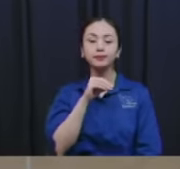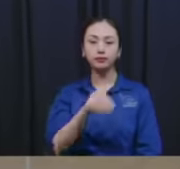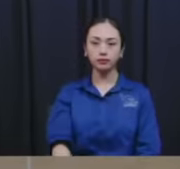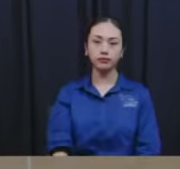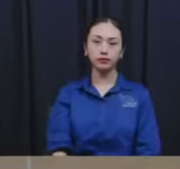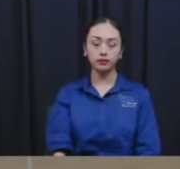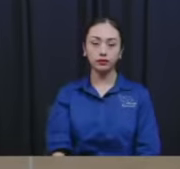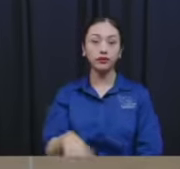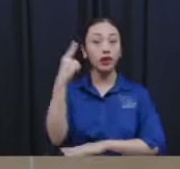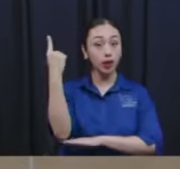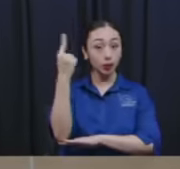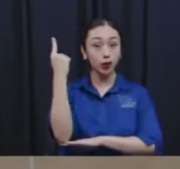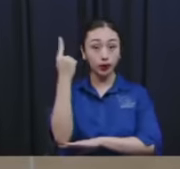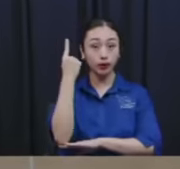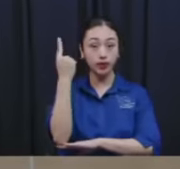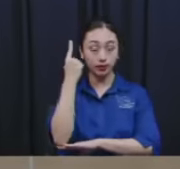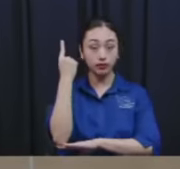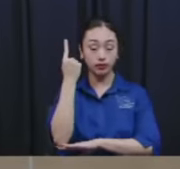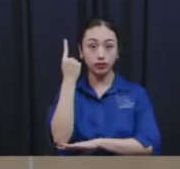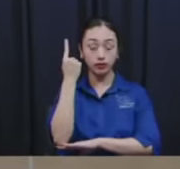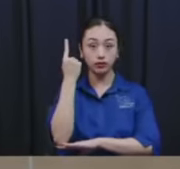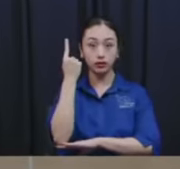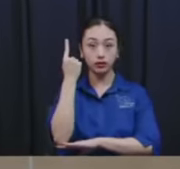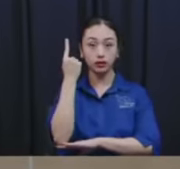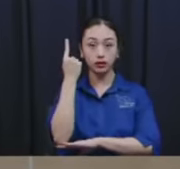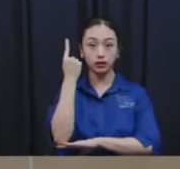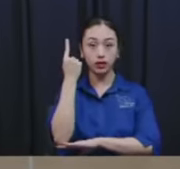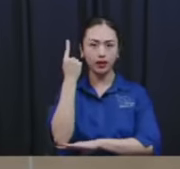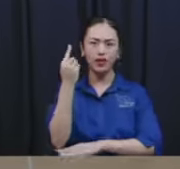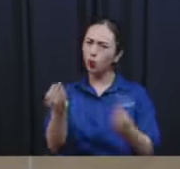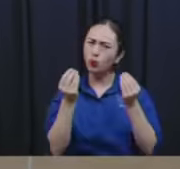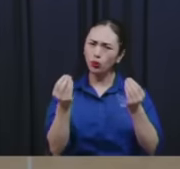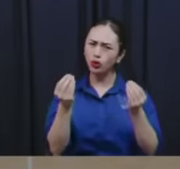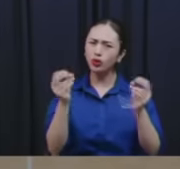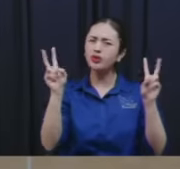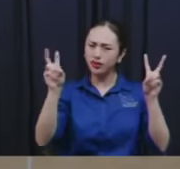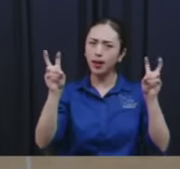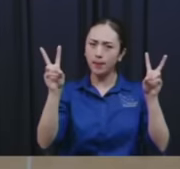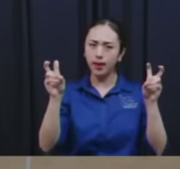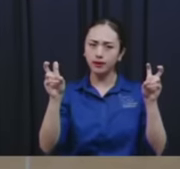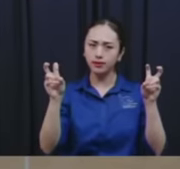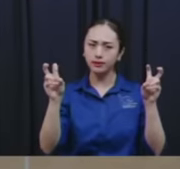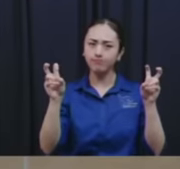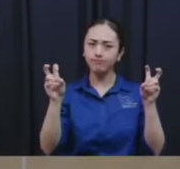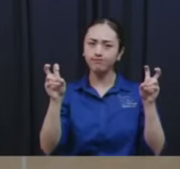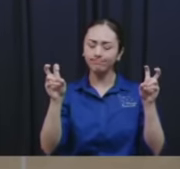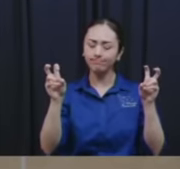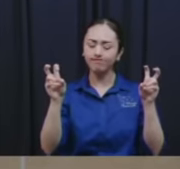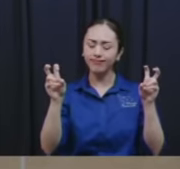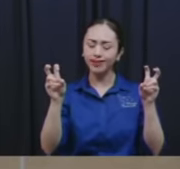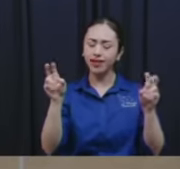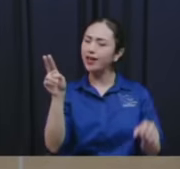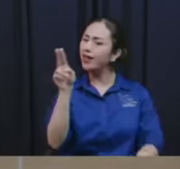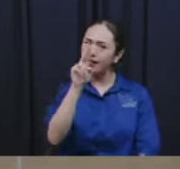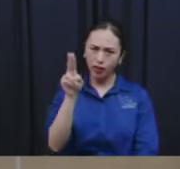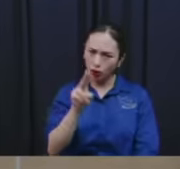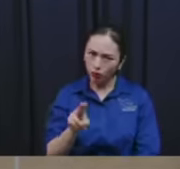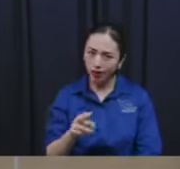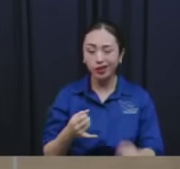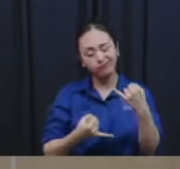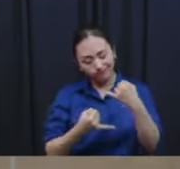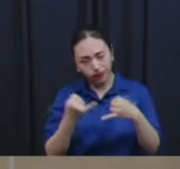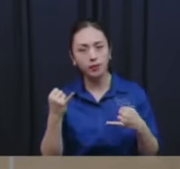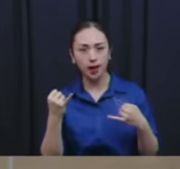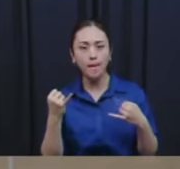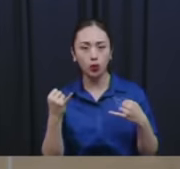es y que tenemos un sinnúmero de temas hermano que que nunca les damos finalización